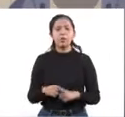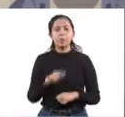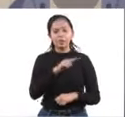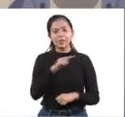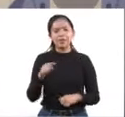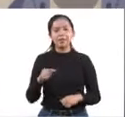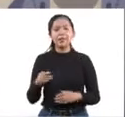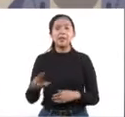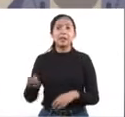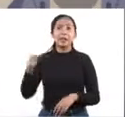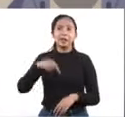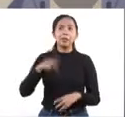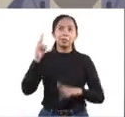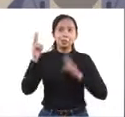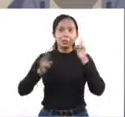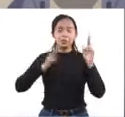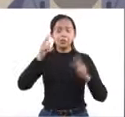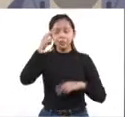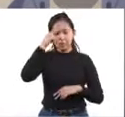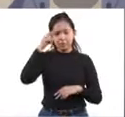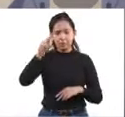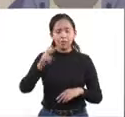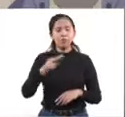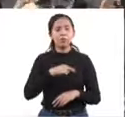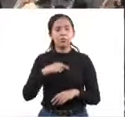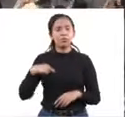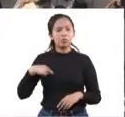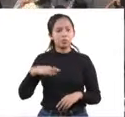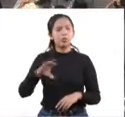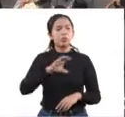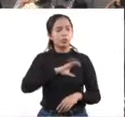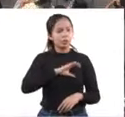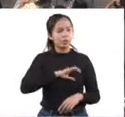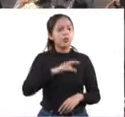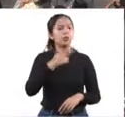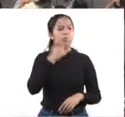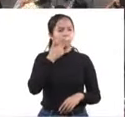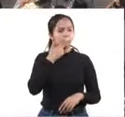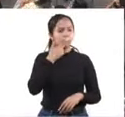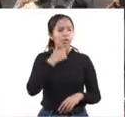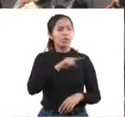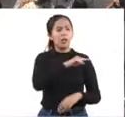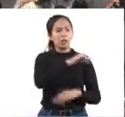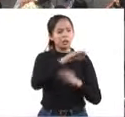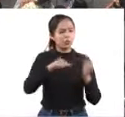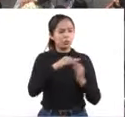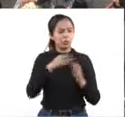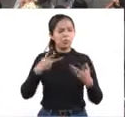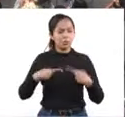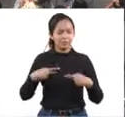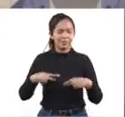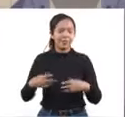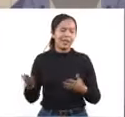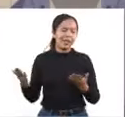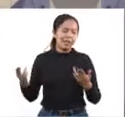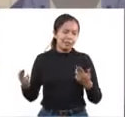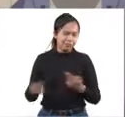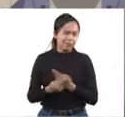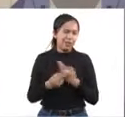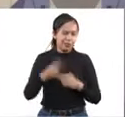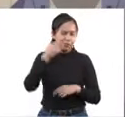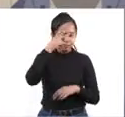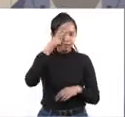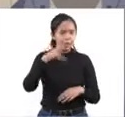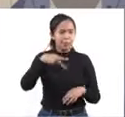Ciudad de México, nuestro cariño, nuestro amor por todos los paisanos que viven en Estados Unidos. Representa